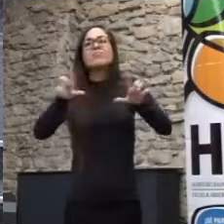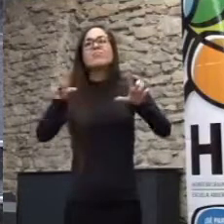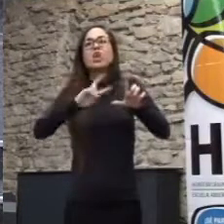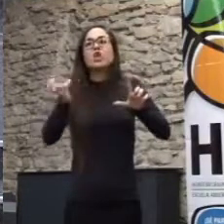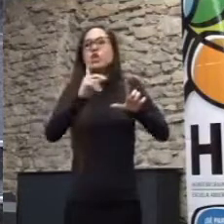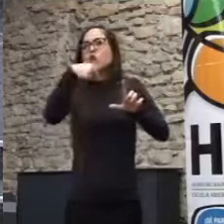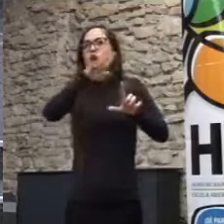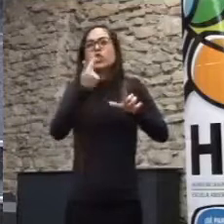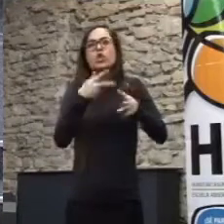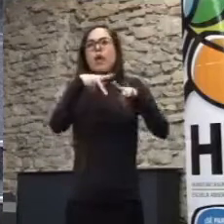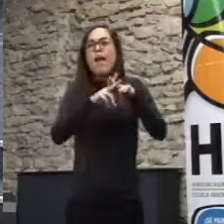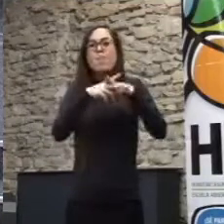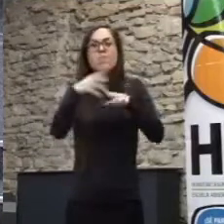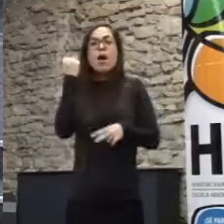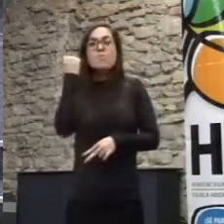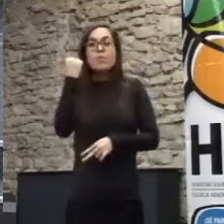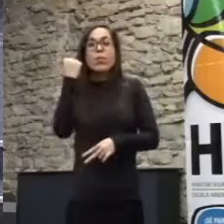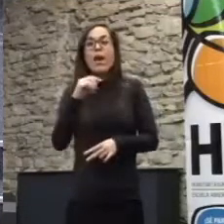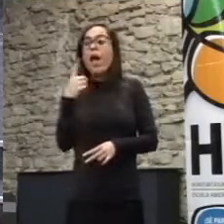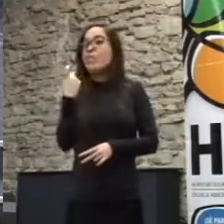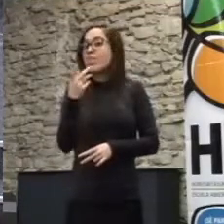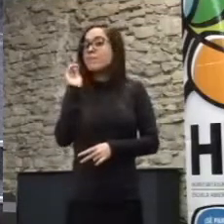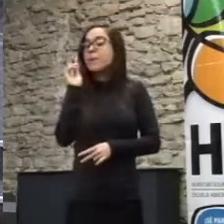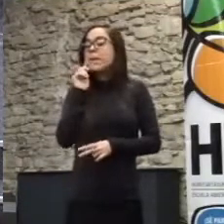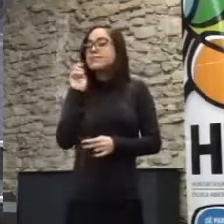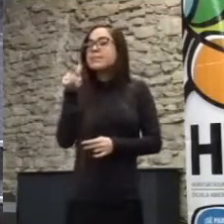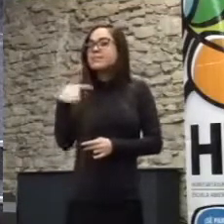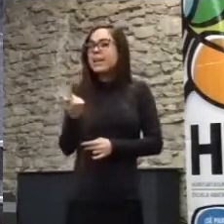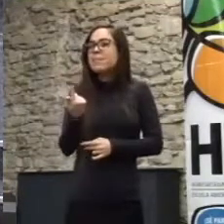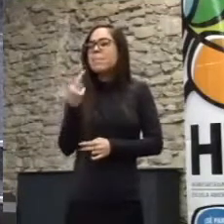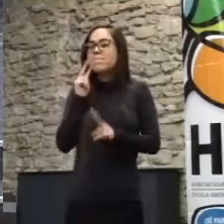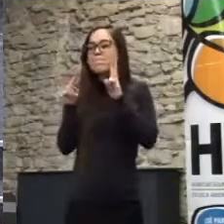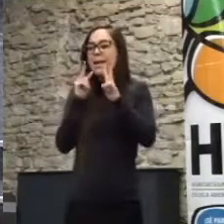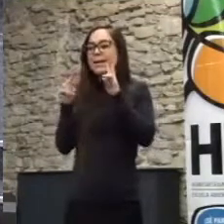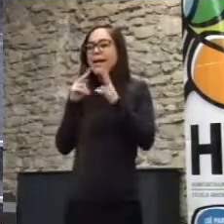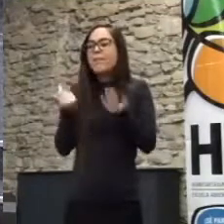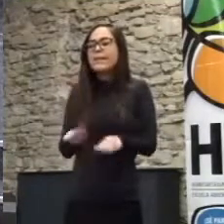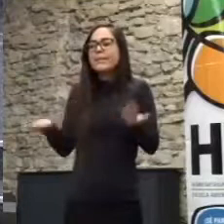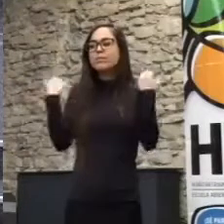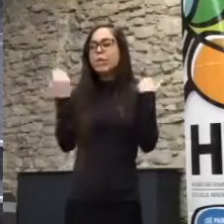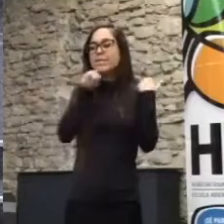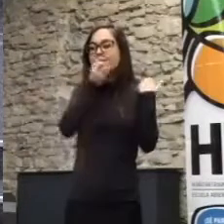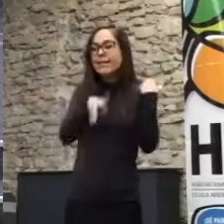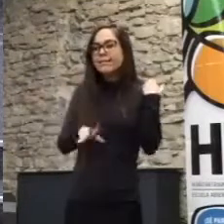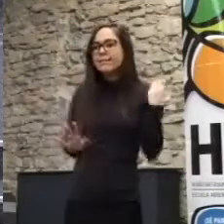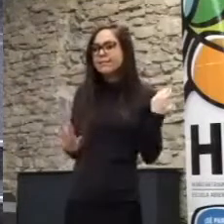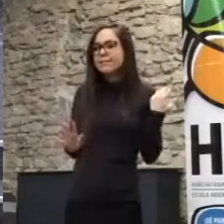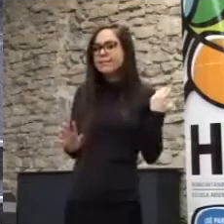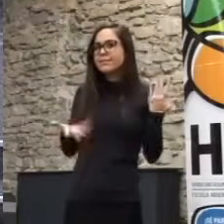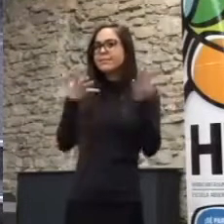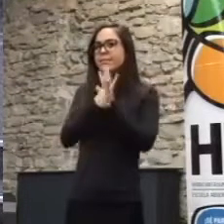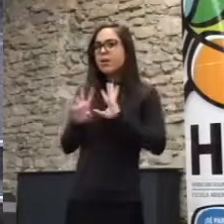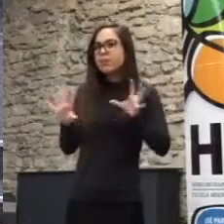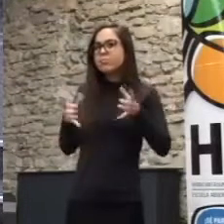instrumento de poder. Hay que ver esos instrumentos de poder en concreto en manos de quién están. No todos los medios de comunicación local, no es un